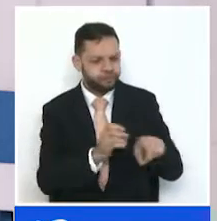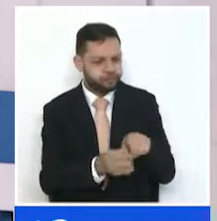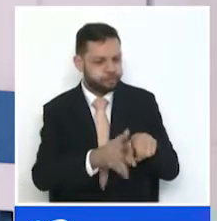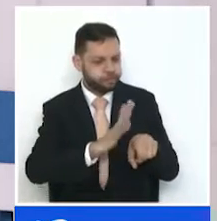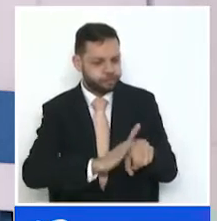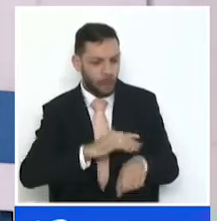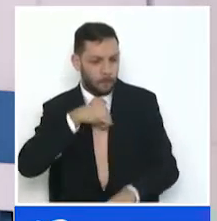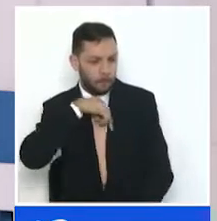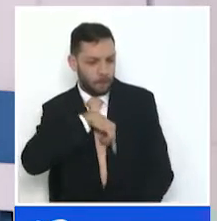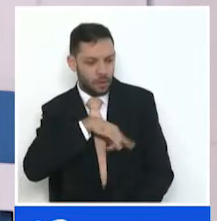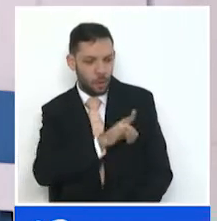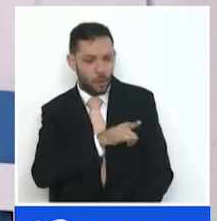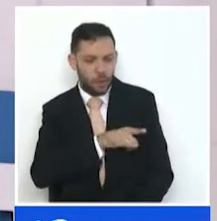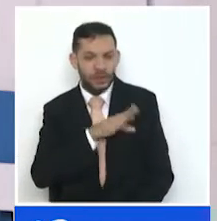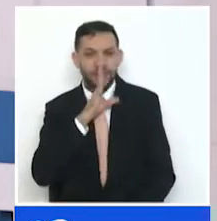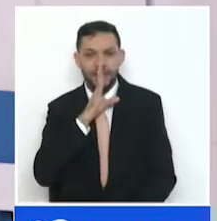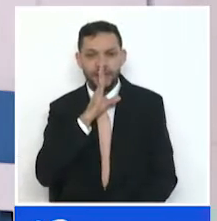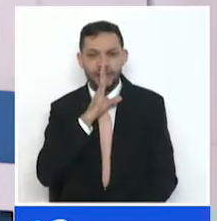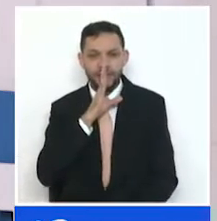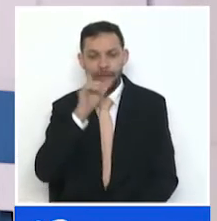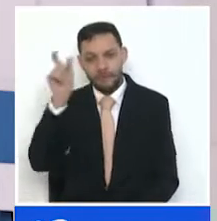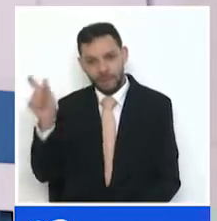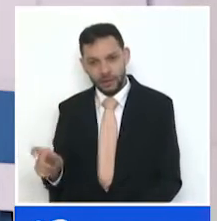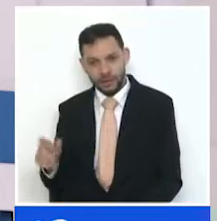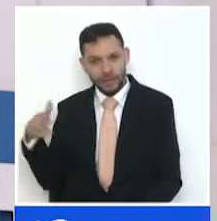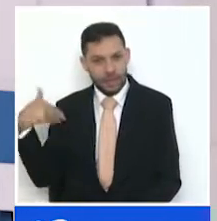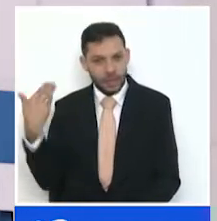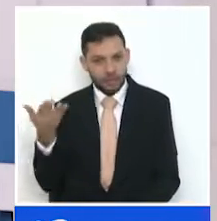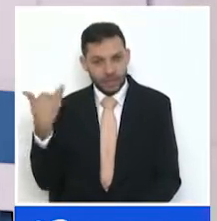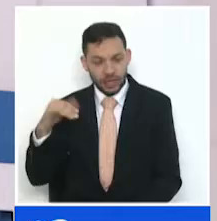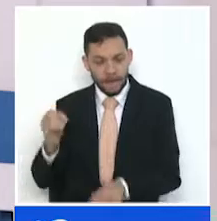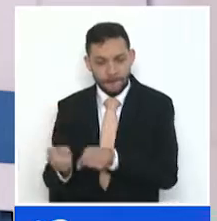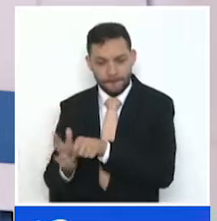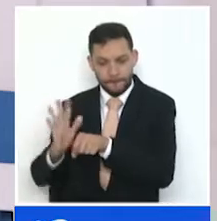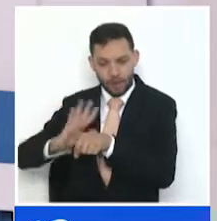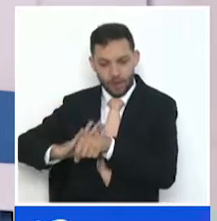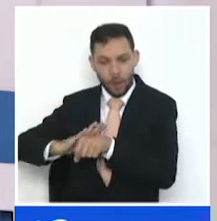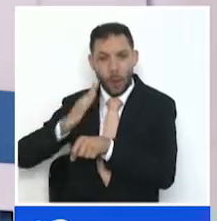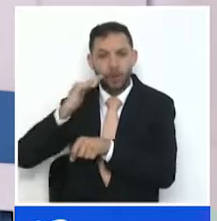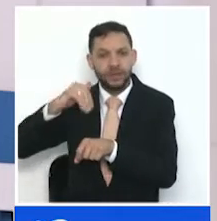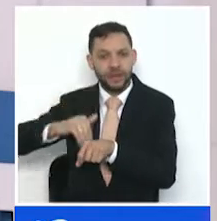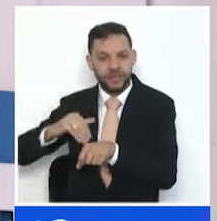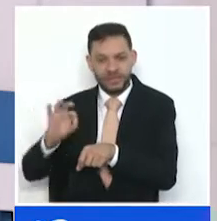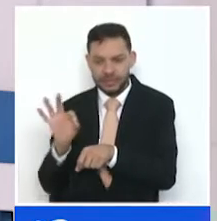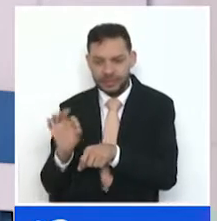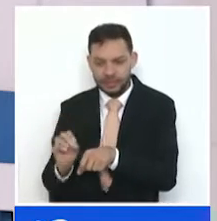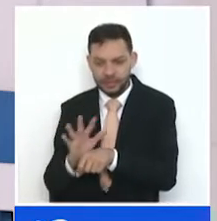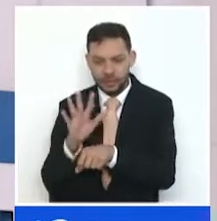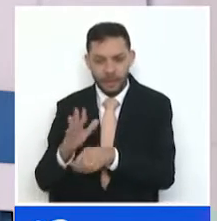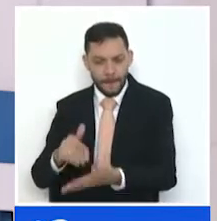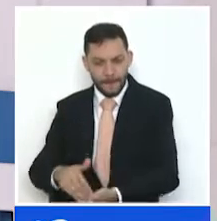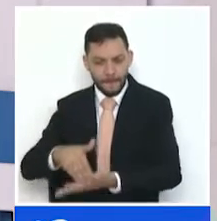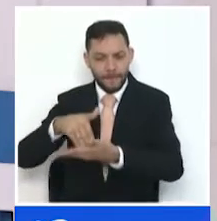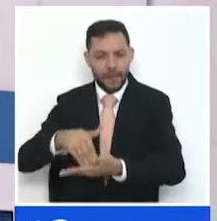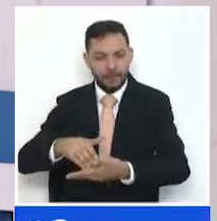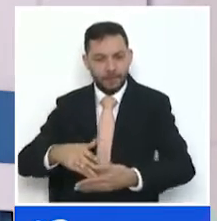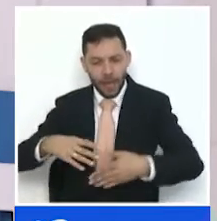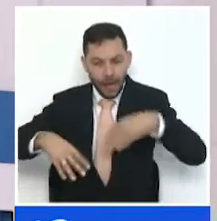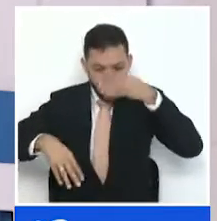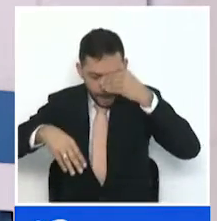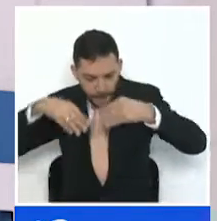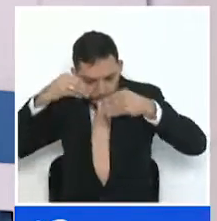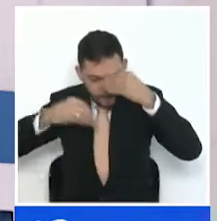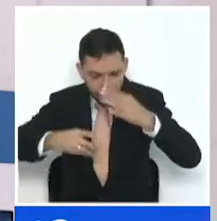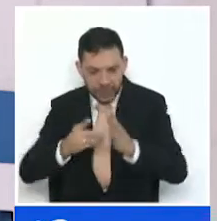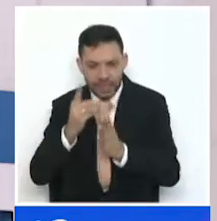contagiaron. Este es el caso de uno de los afectados que luego de contraer el virus nuevamente está aprendiendo a sostenerse de pie y desarrollar